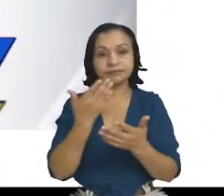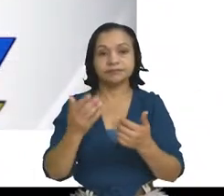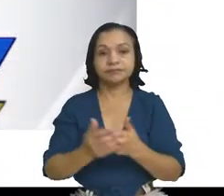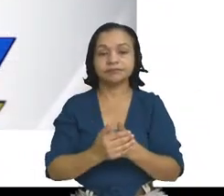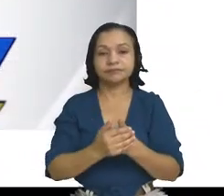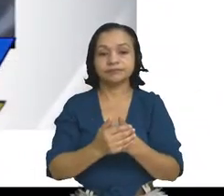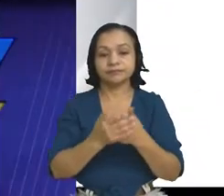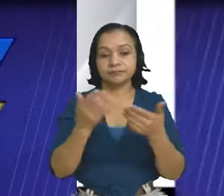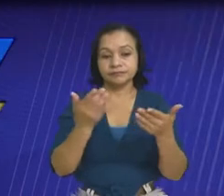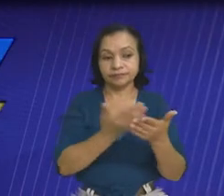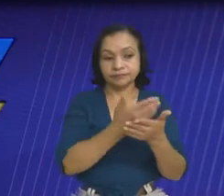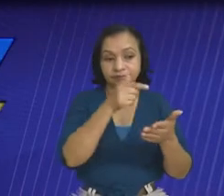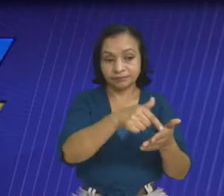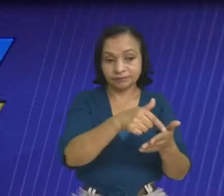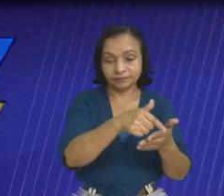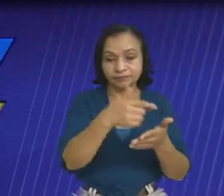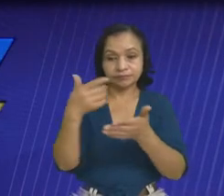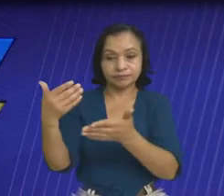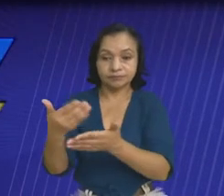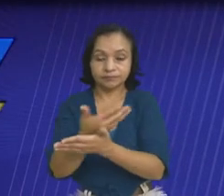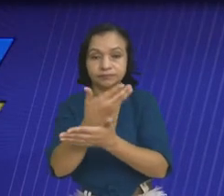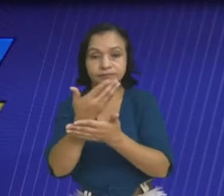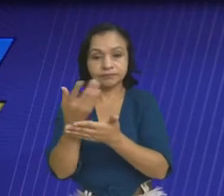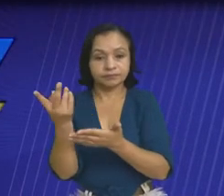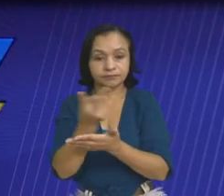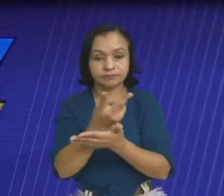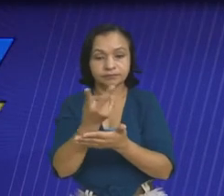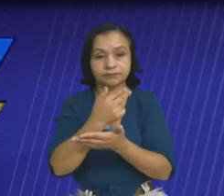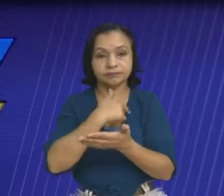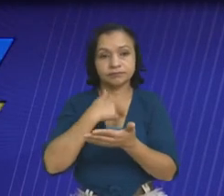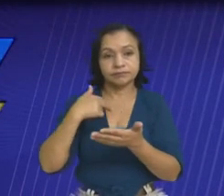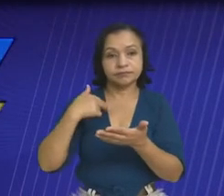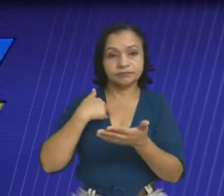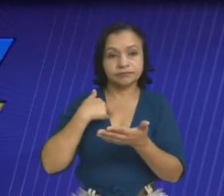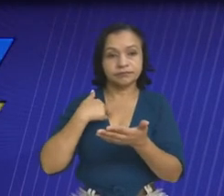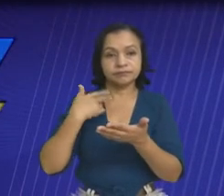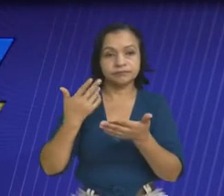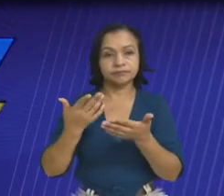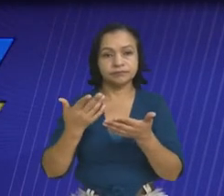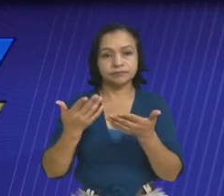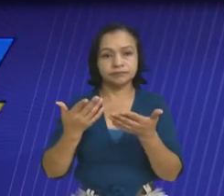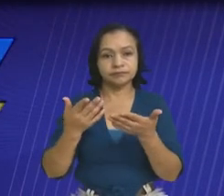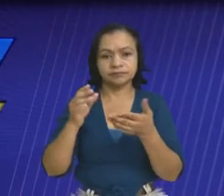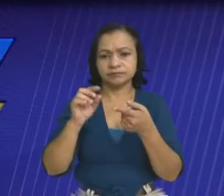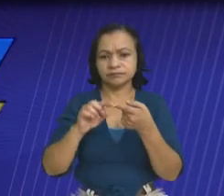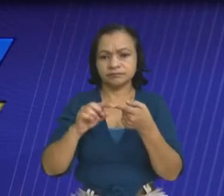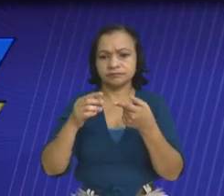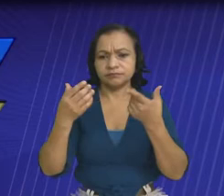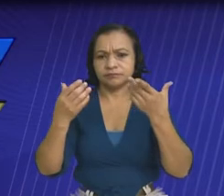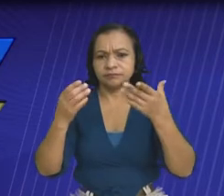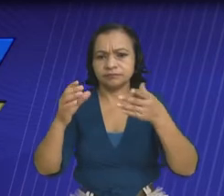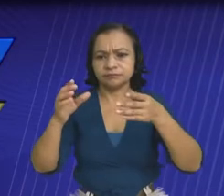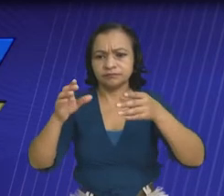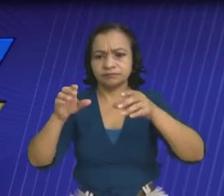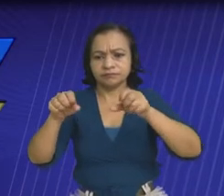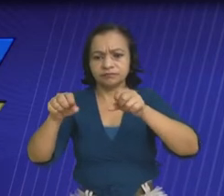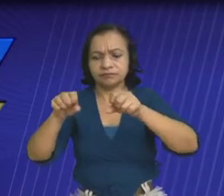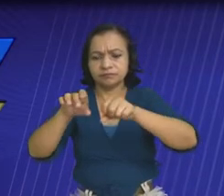y el nuevo, pues incluyen la creación de piezas órtesis,